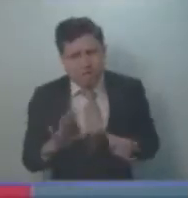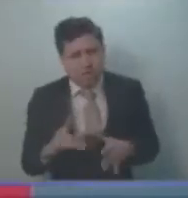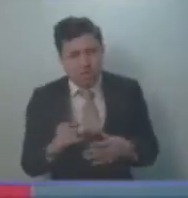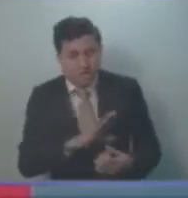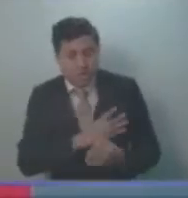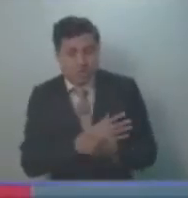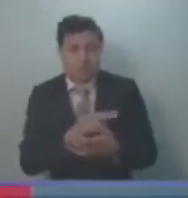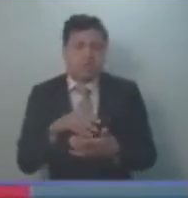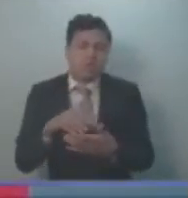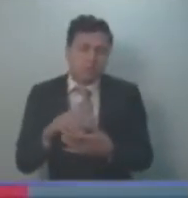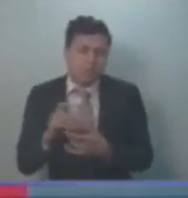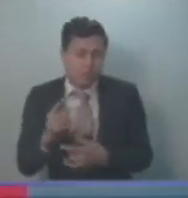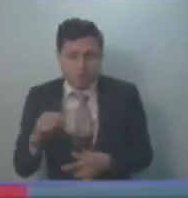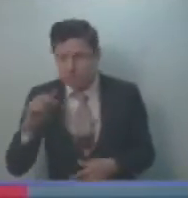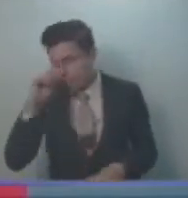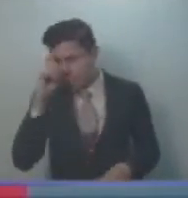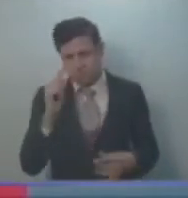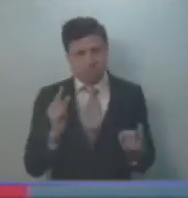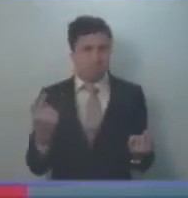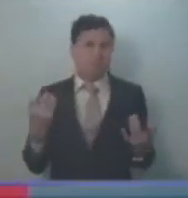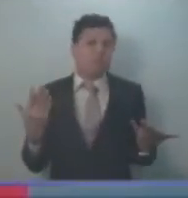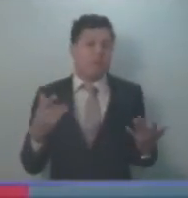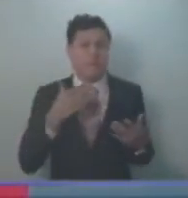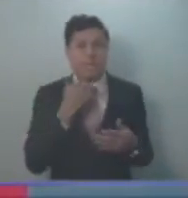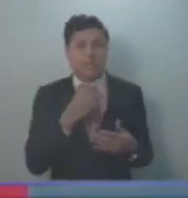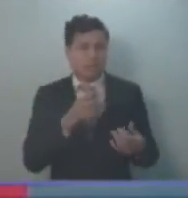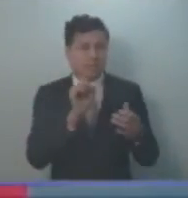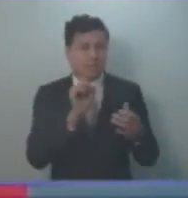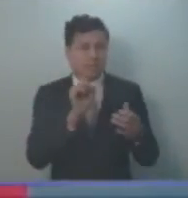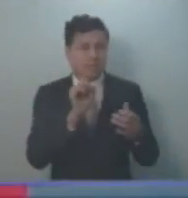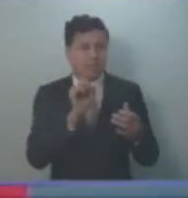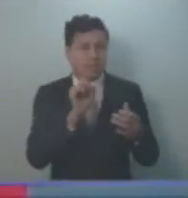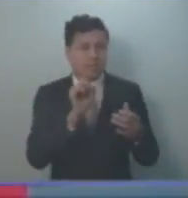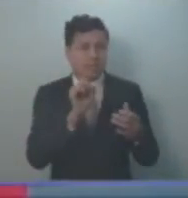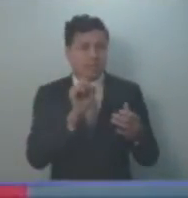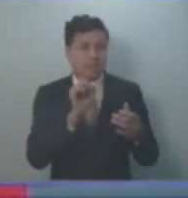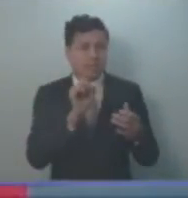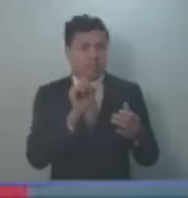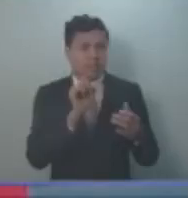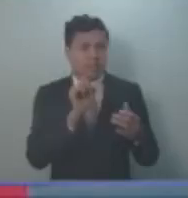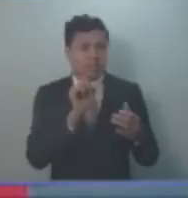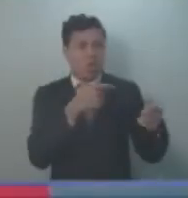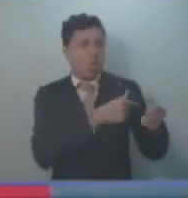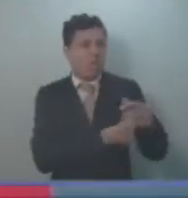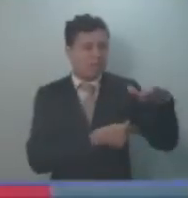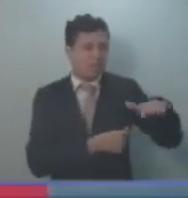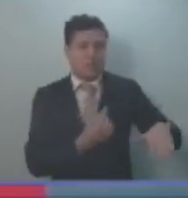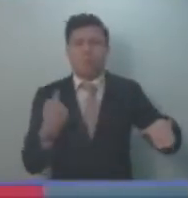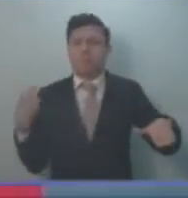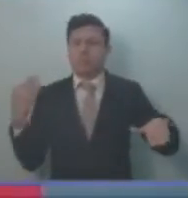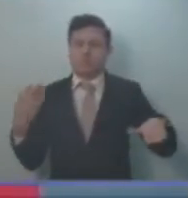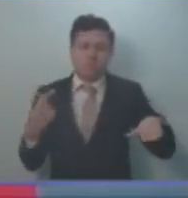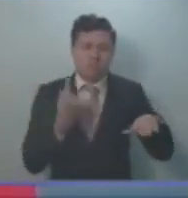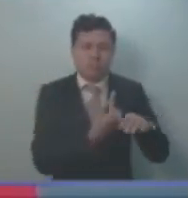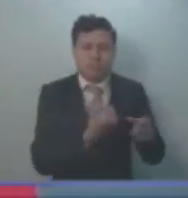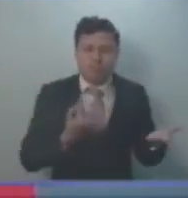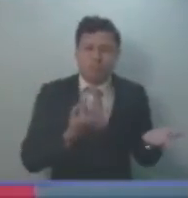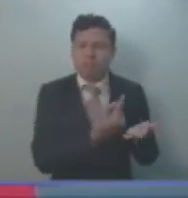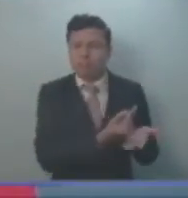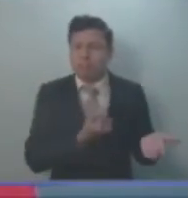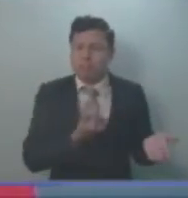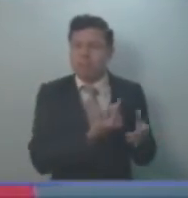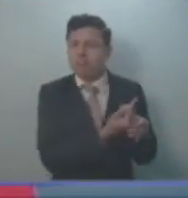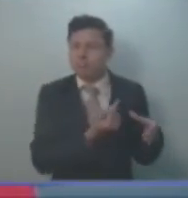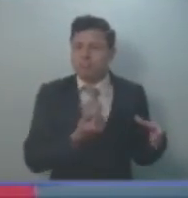en ocasiones no se les concede en el sistema de salud pública una extensión a la incapacidad para